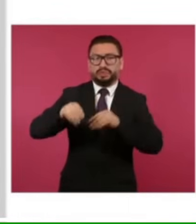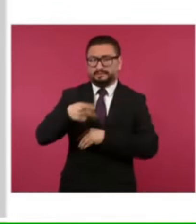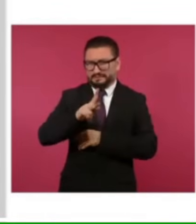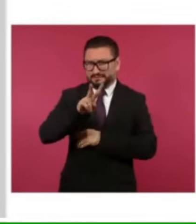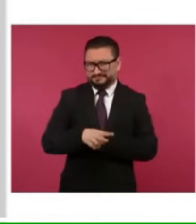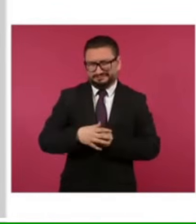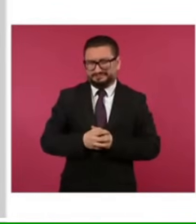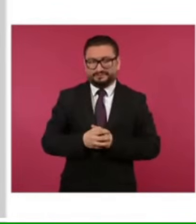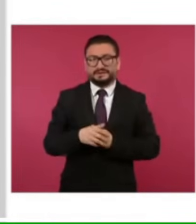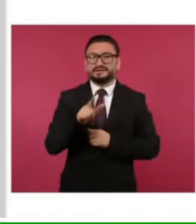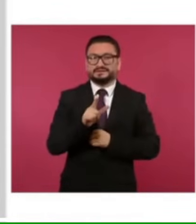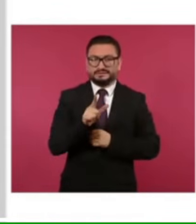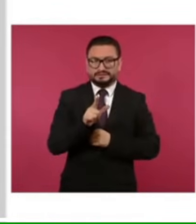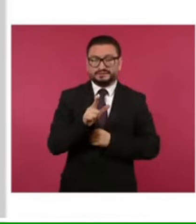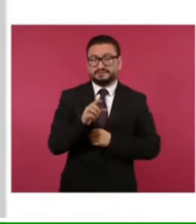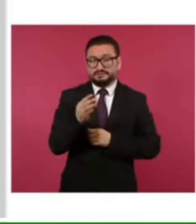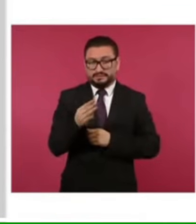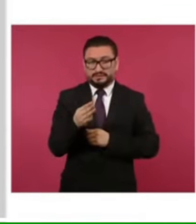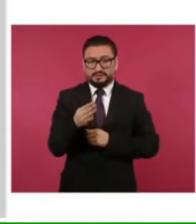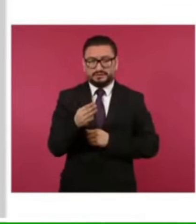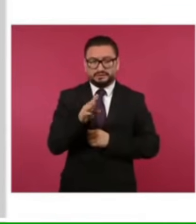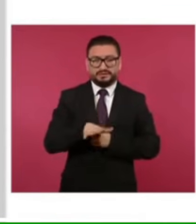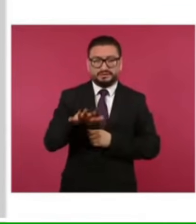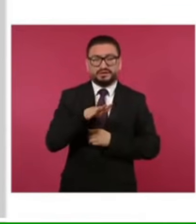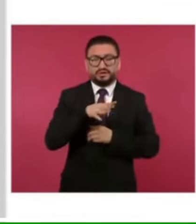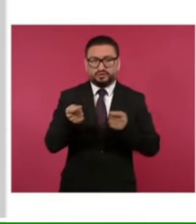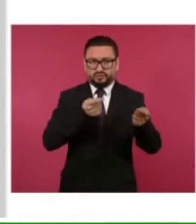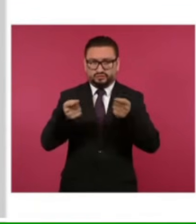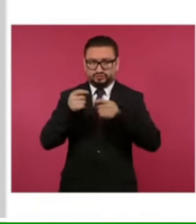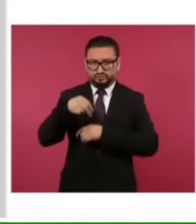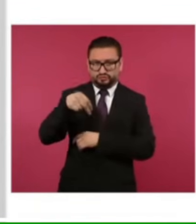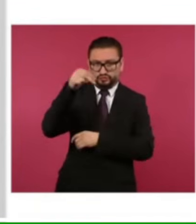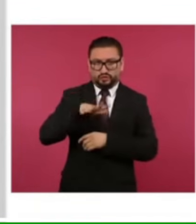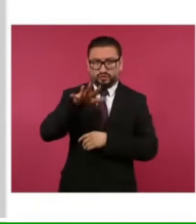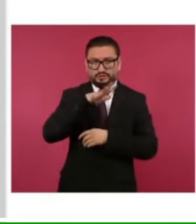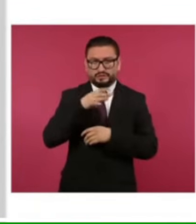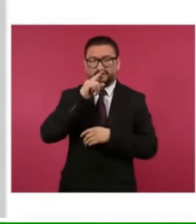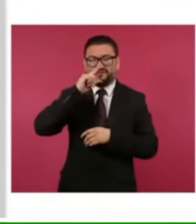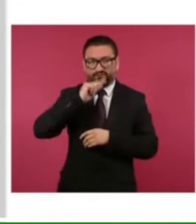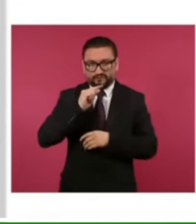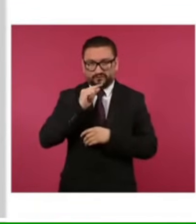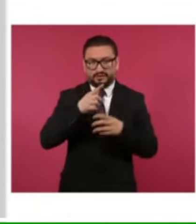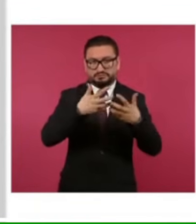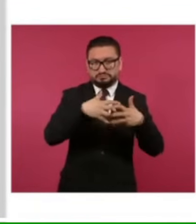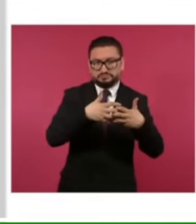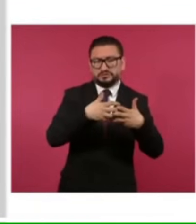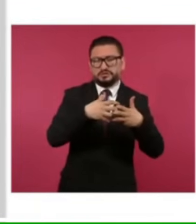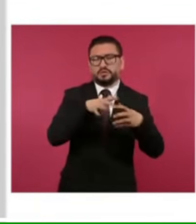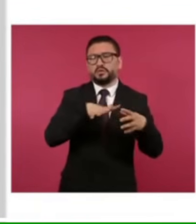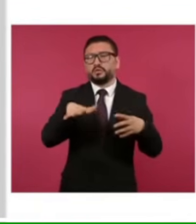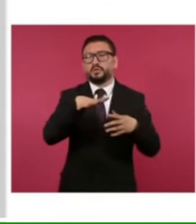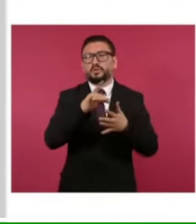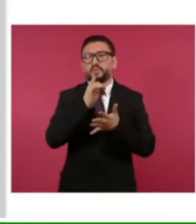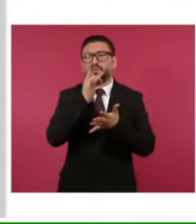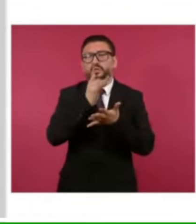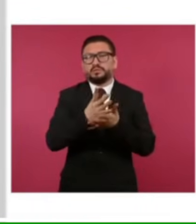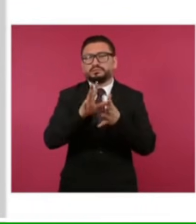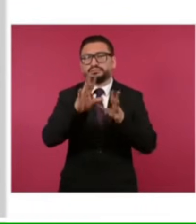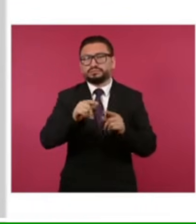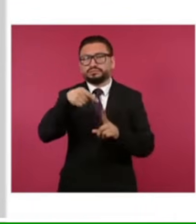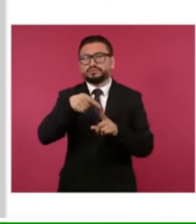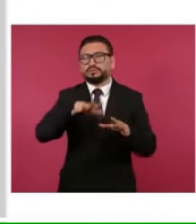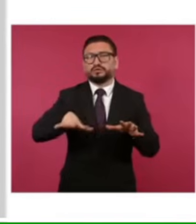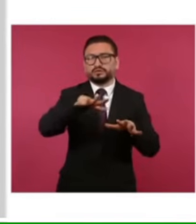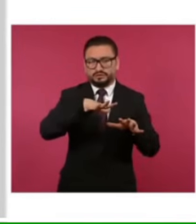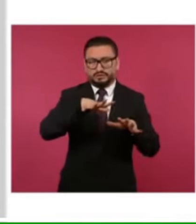realmente ocurrió. El 17 de mayo, en la zona de Gerencia de Control Regional Norte, se produjo una falla en una subestación que afectó única y